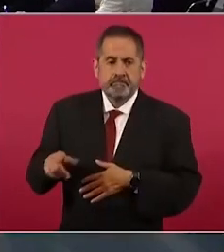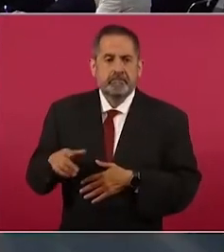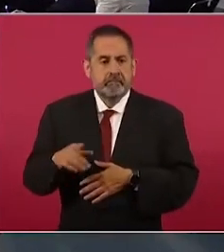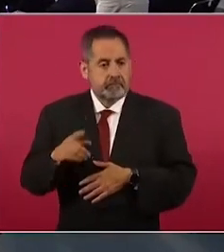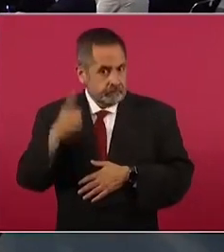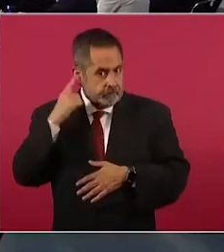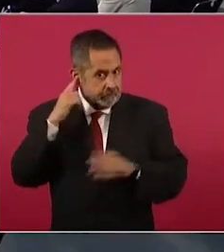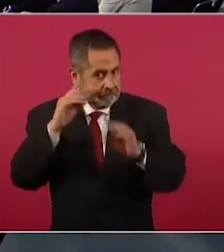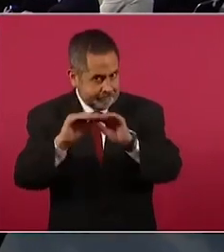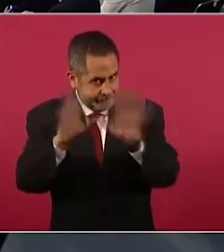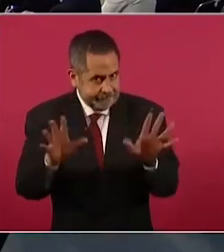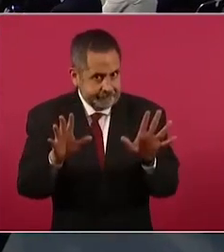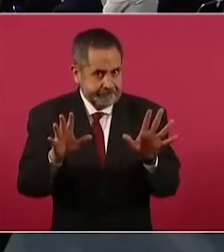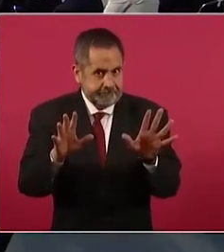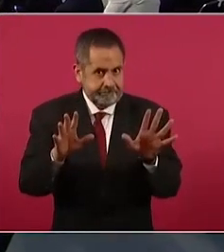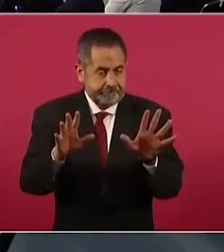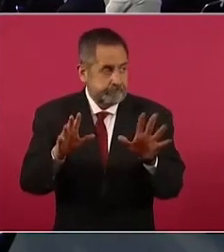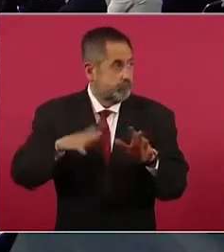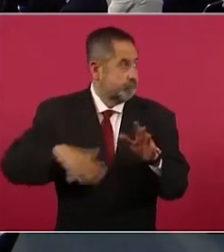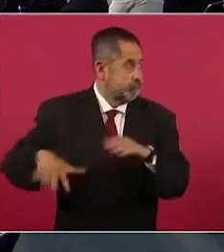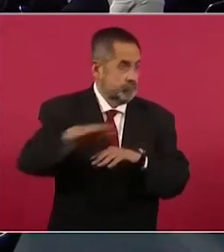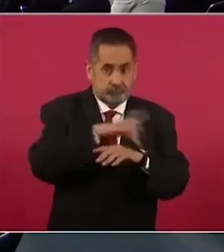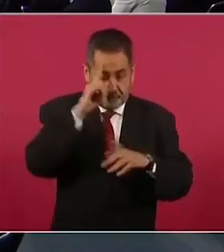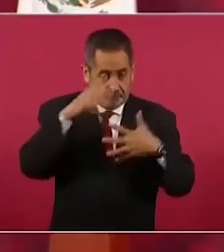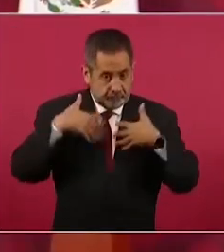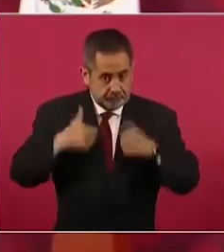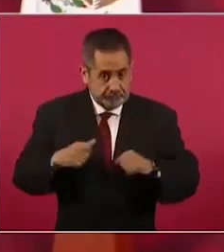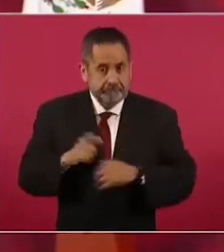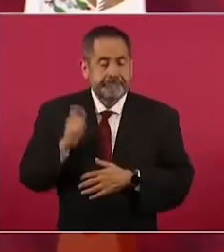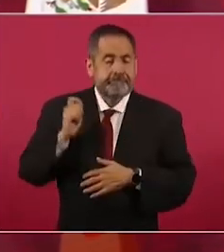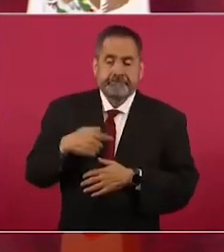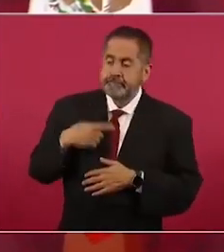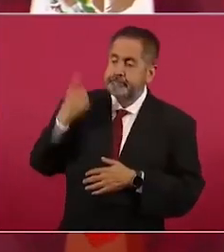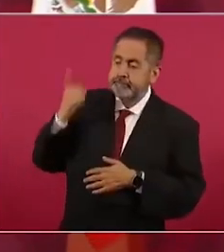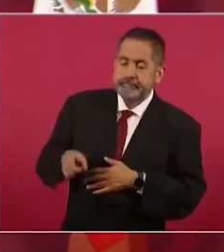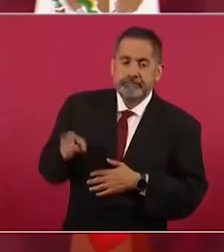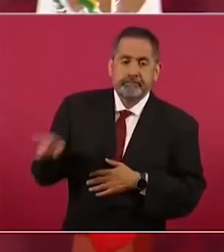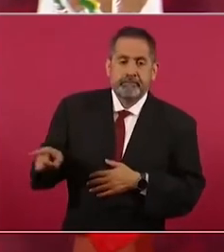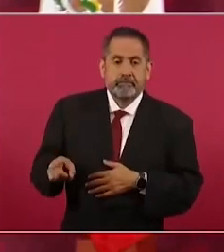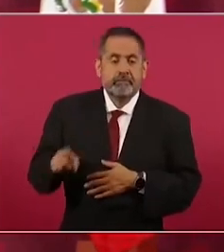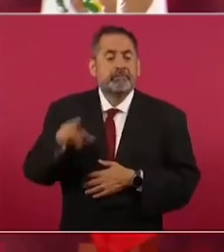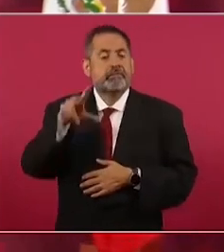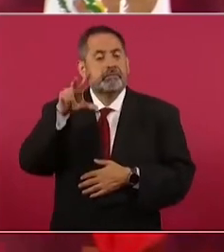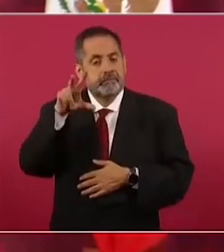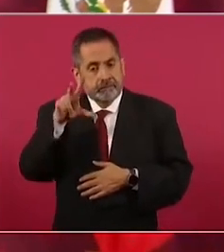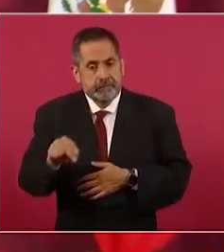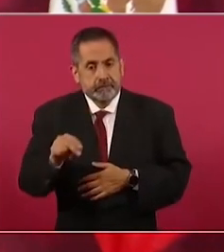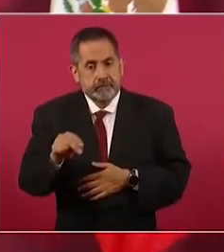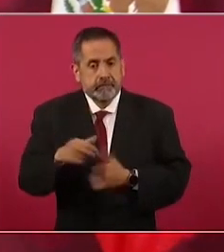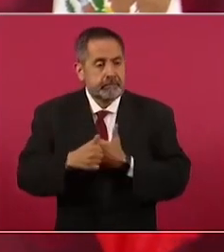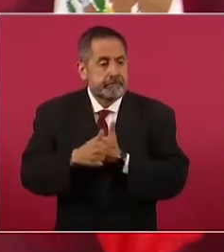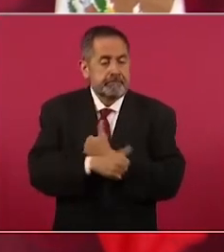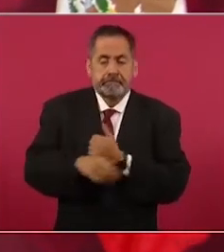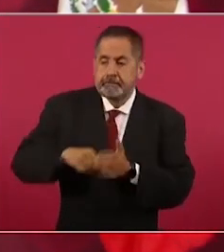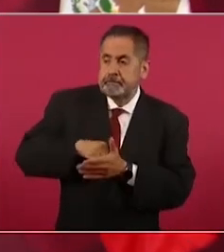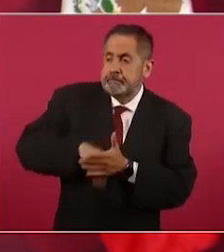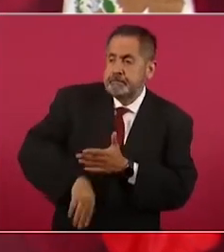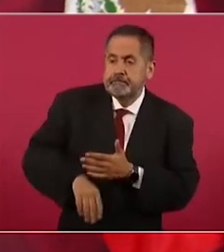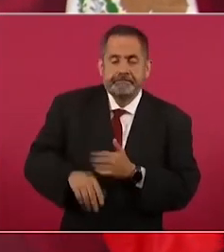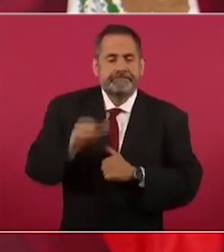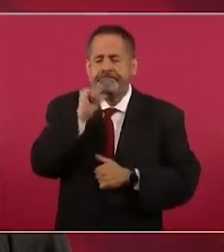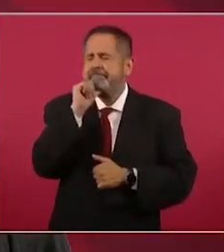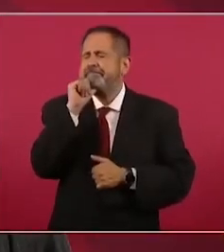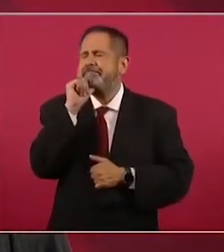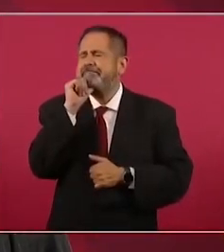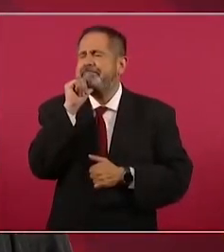bien y se oiga lejos, es no ocultar